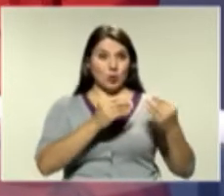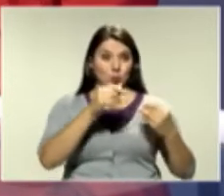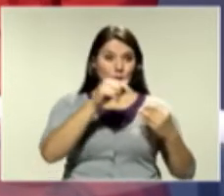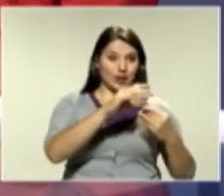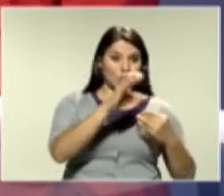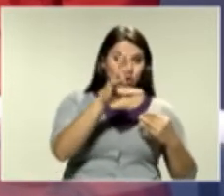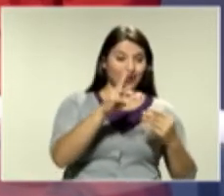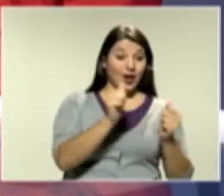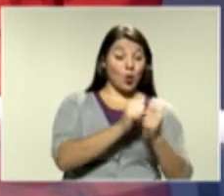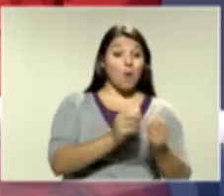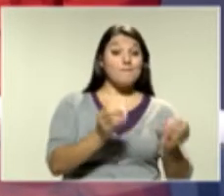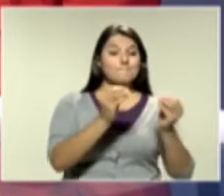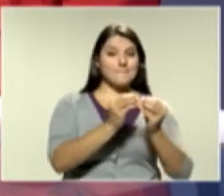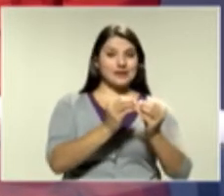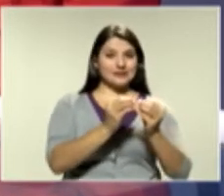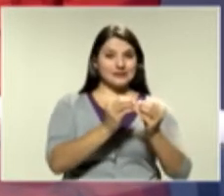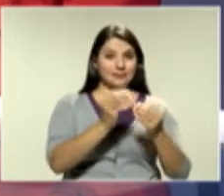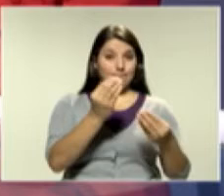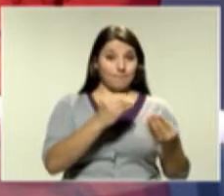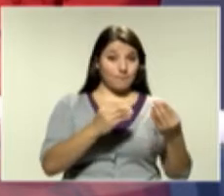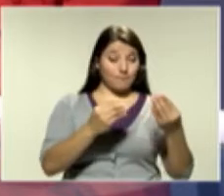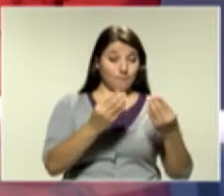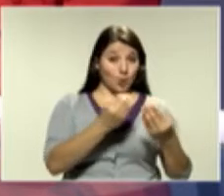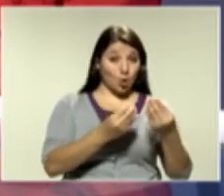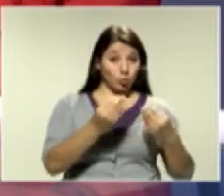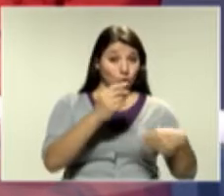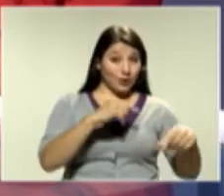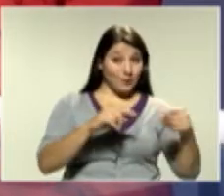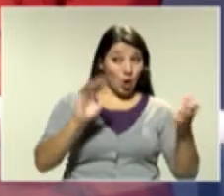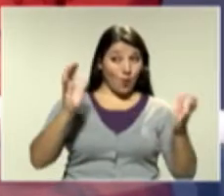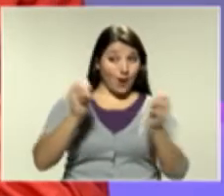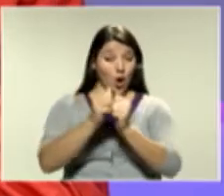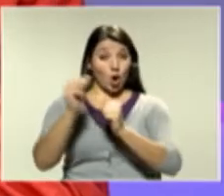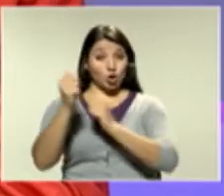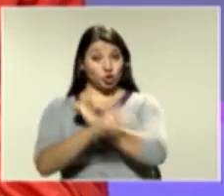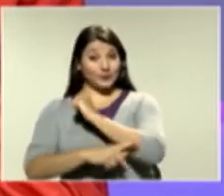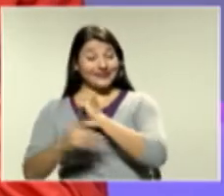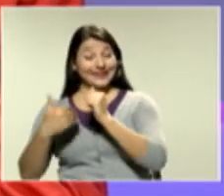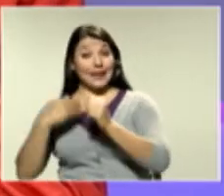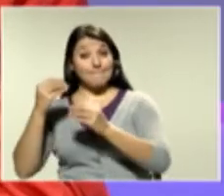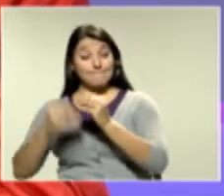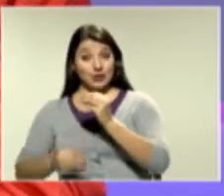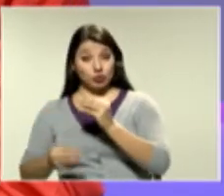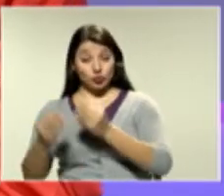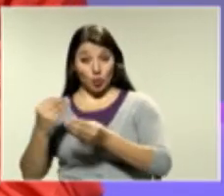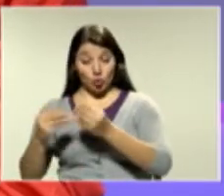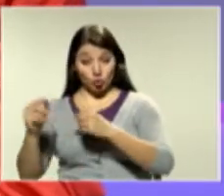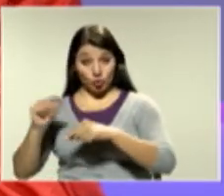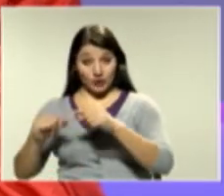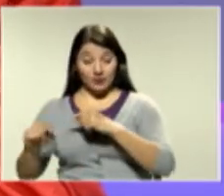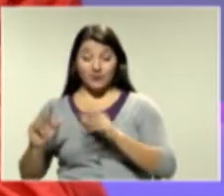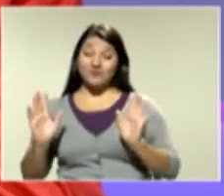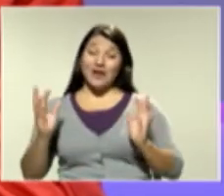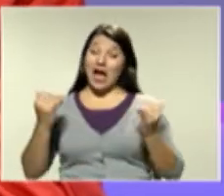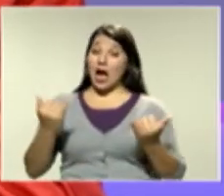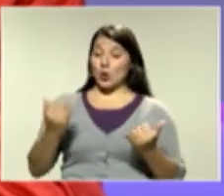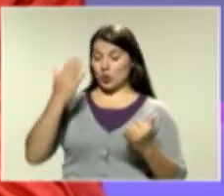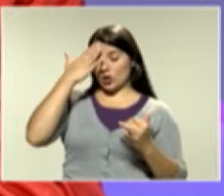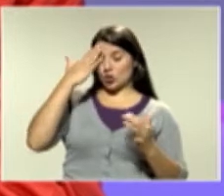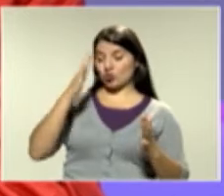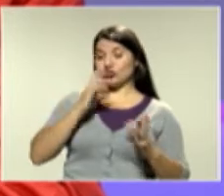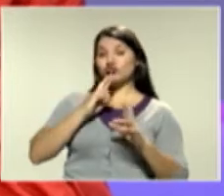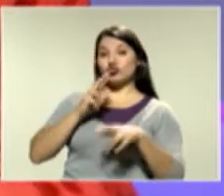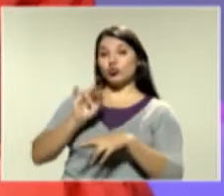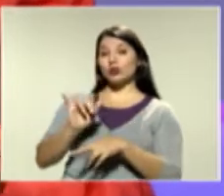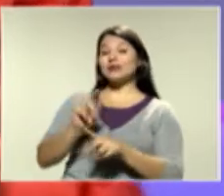Bueno, ahorita exactamente no les sabría responder eso, pero sí, si utilizamos la lógica, ¿verdad?